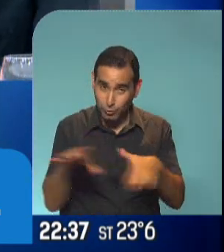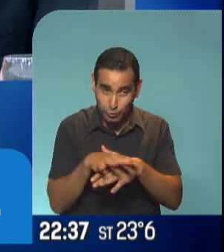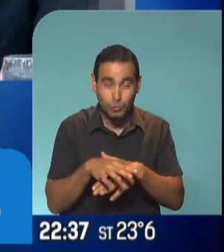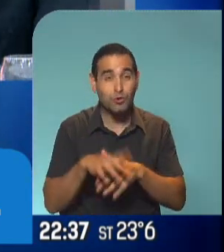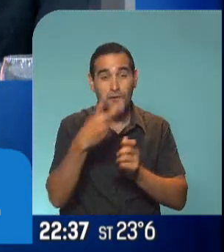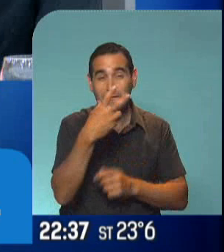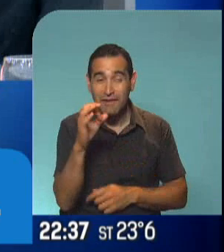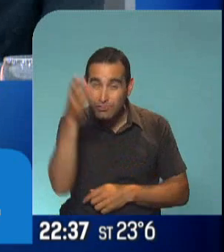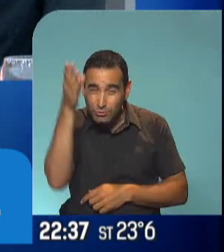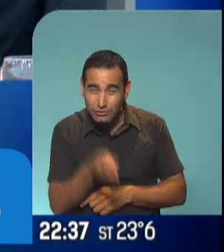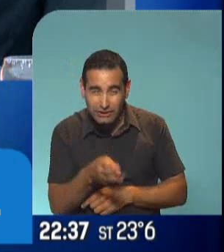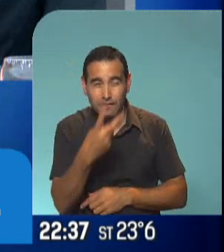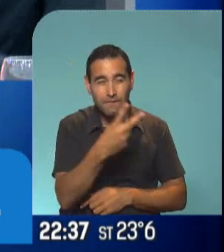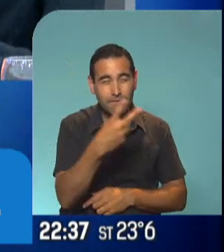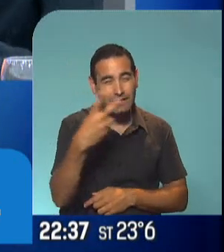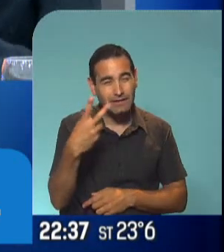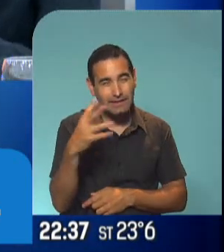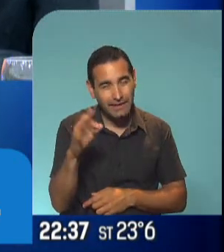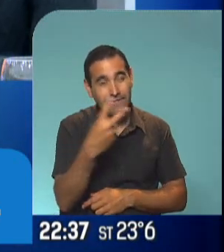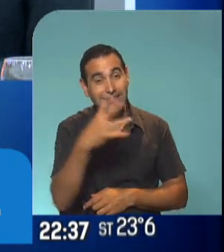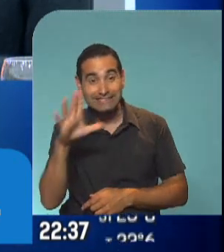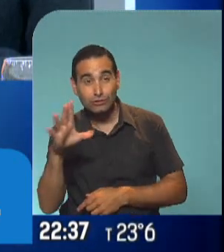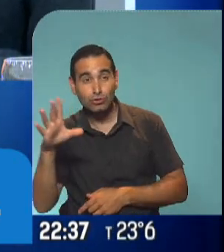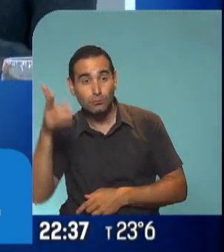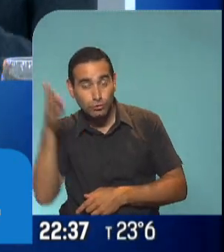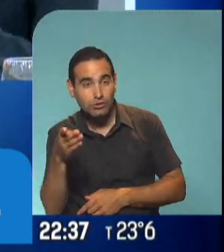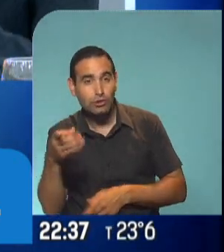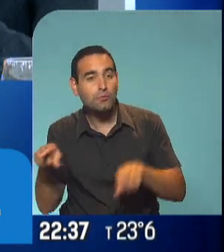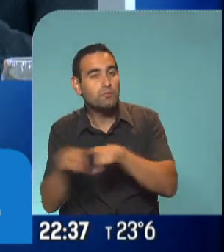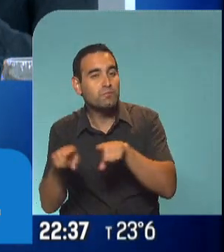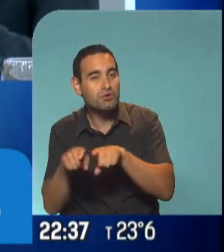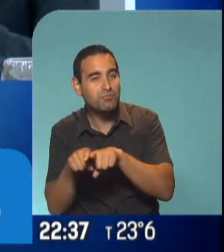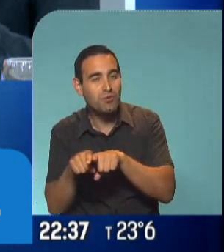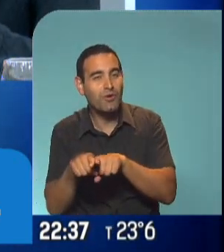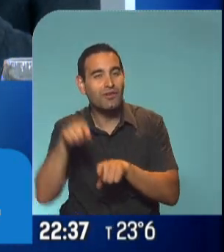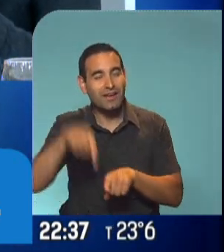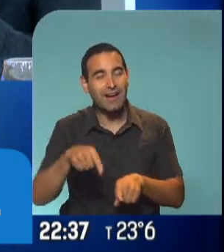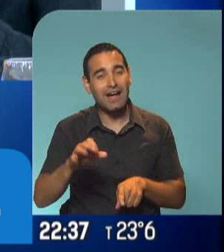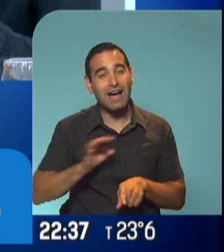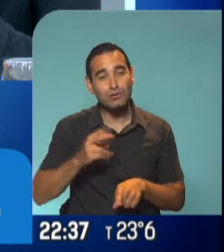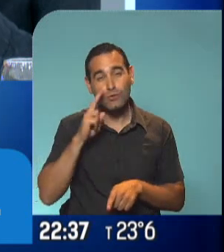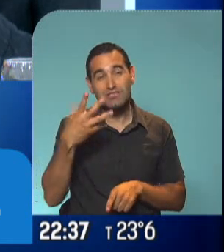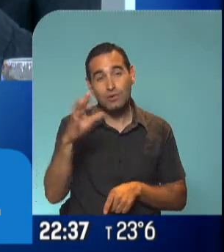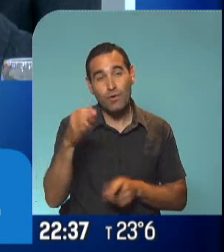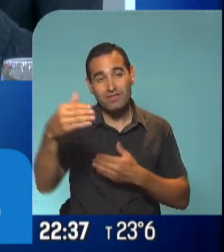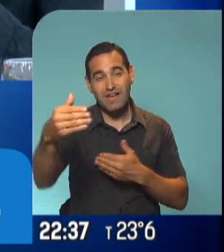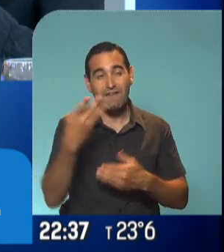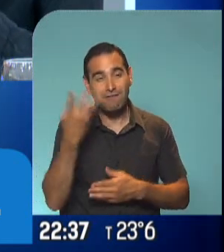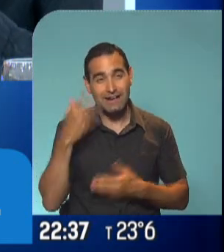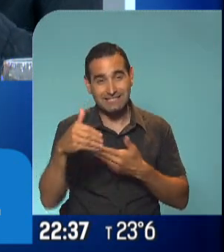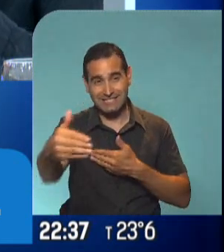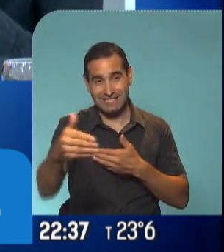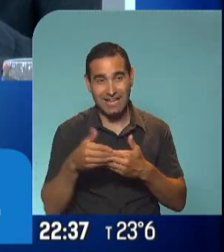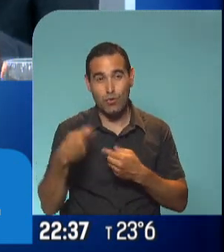del 20%, 20 a 25%, coincide con el déficit que de acá al 2050 prevé Francia va a tener en términos